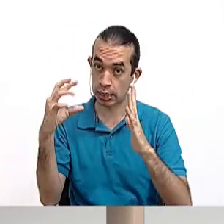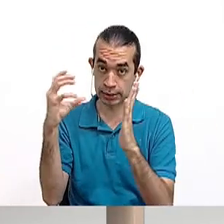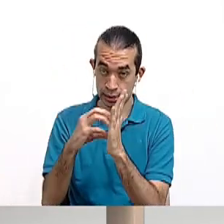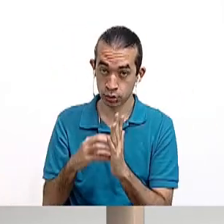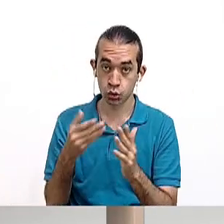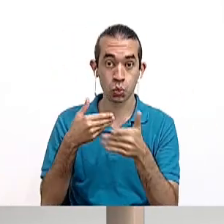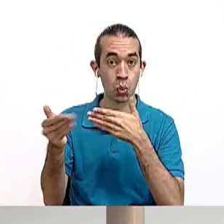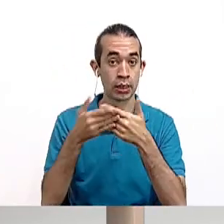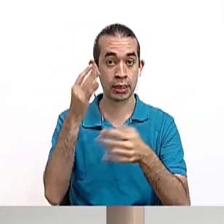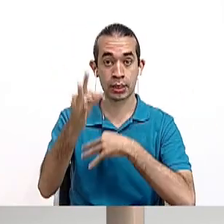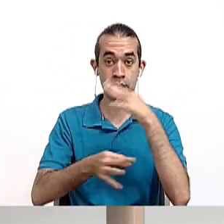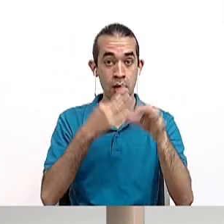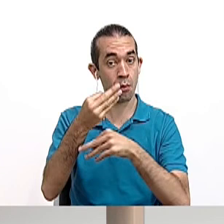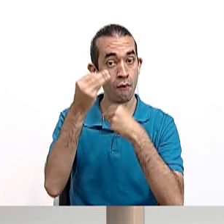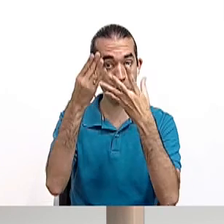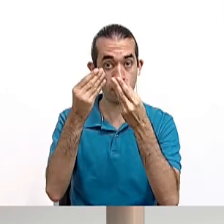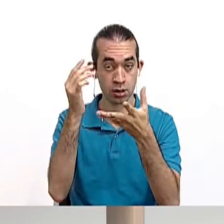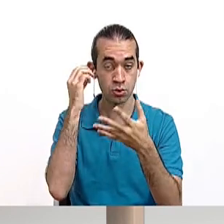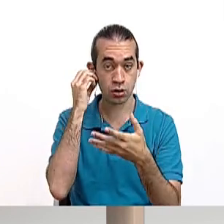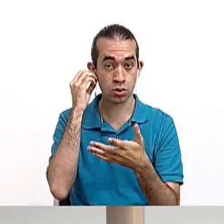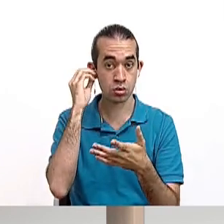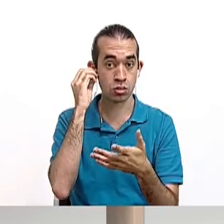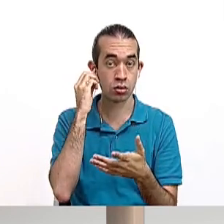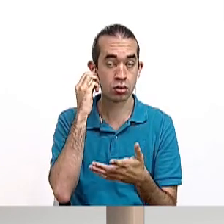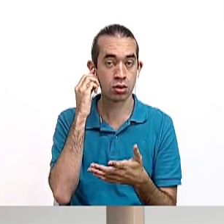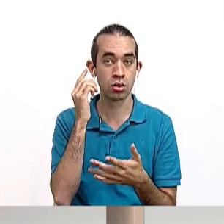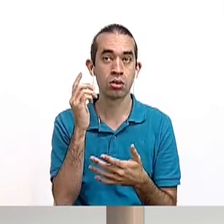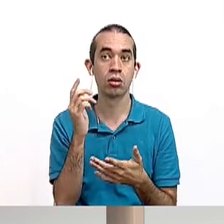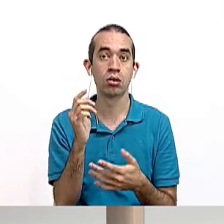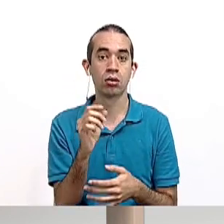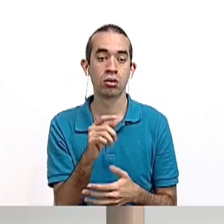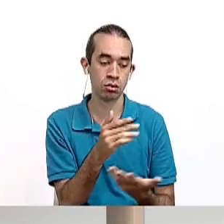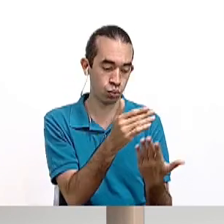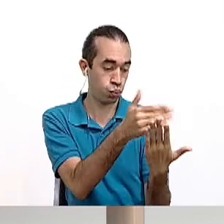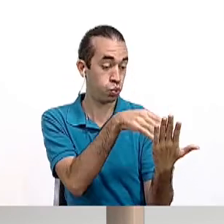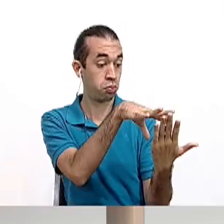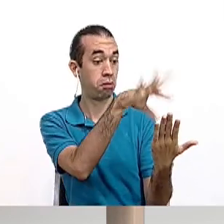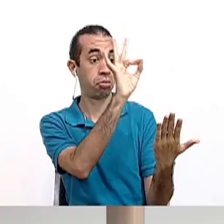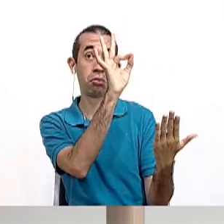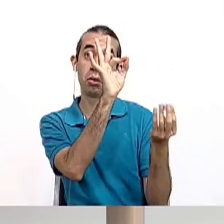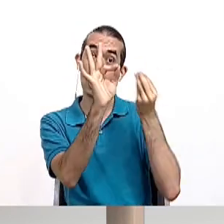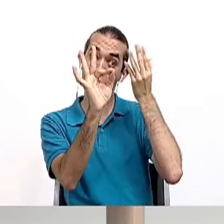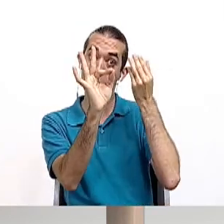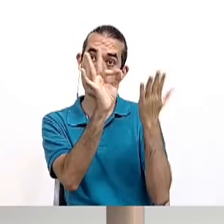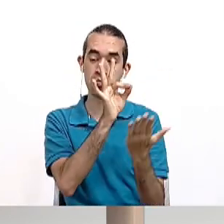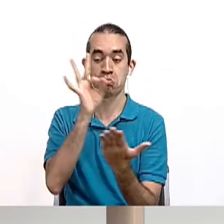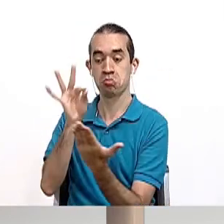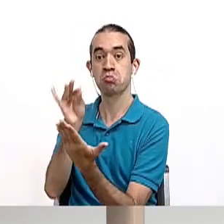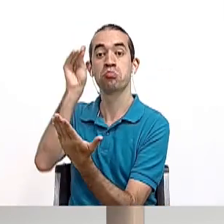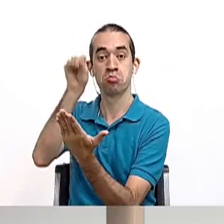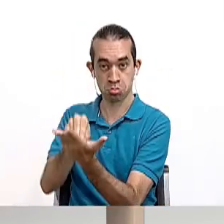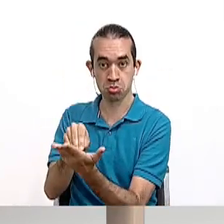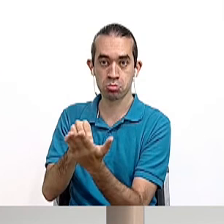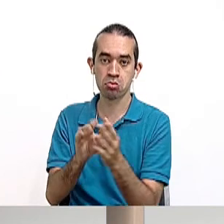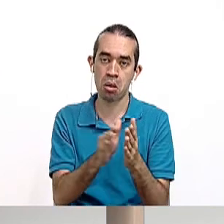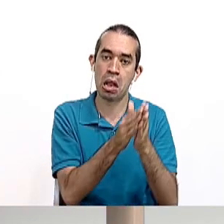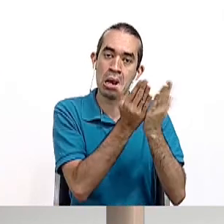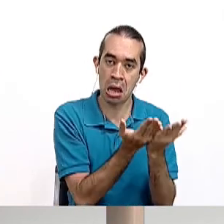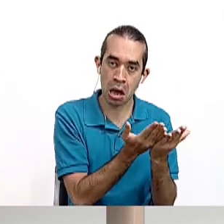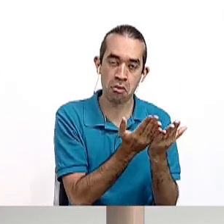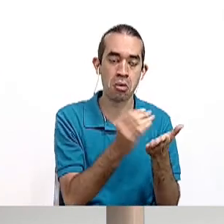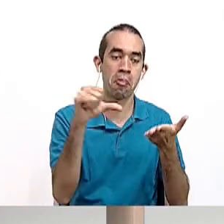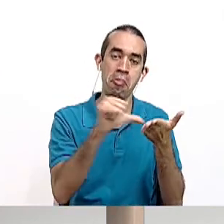tipo informativo donde utilicemos la información de otro referente, de otro texto, un libro, una página